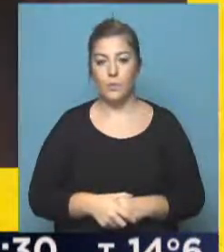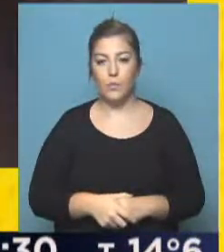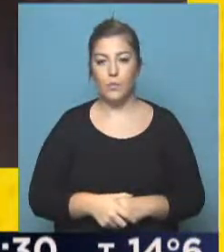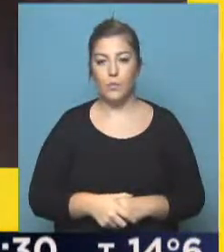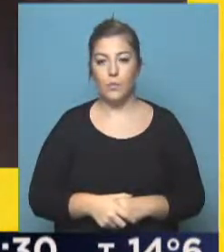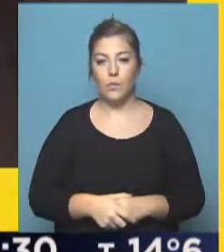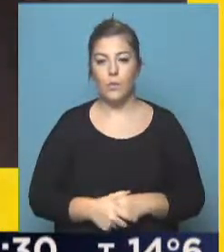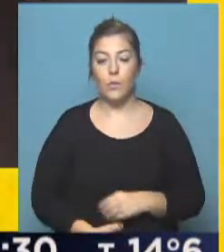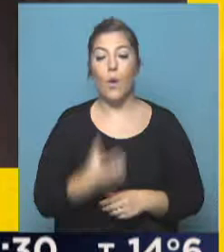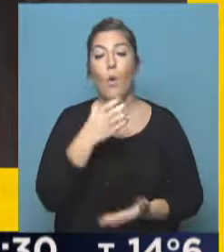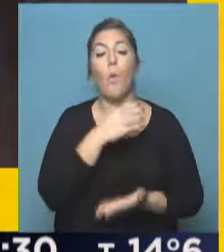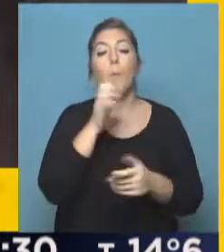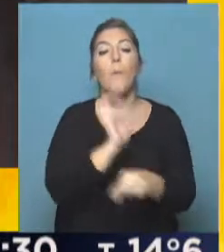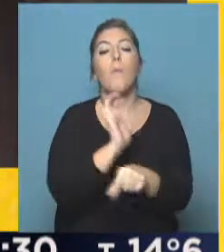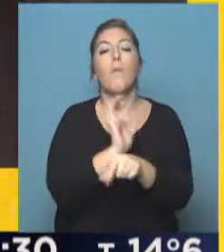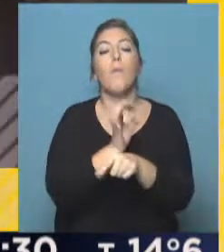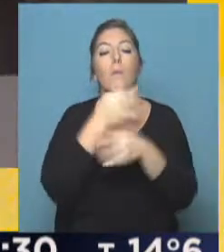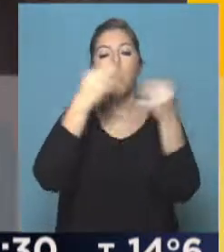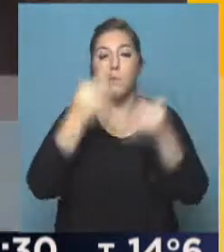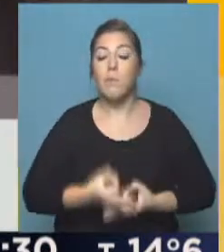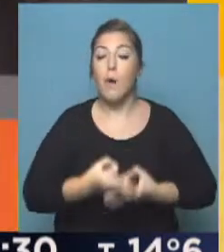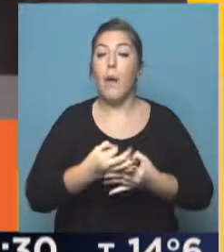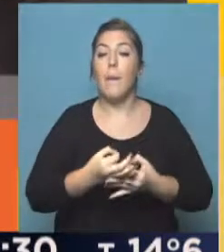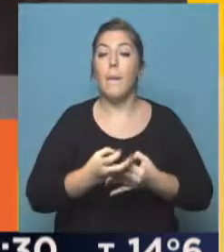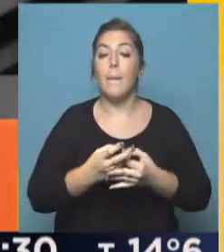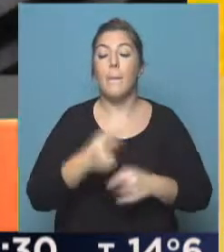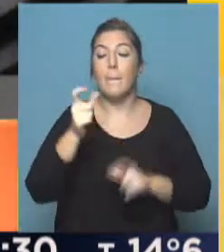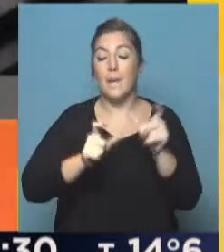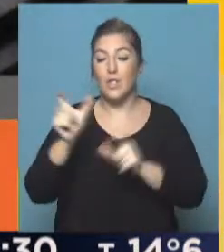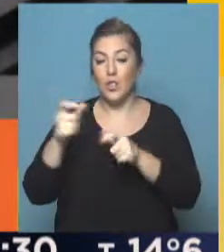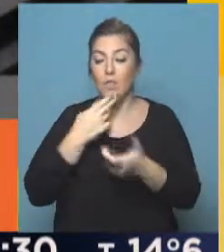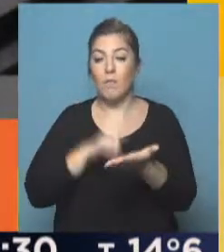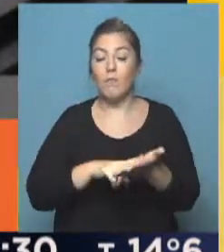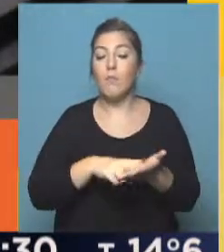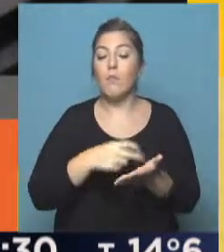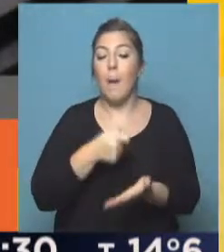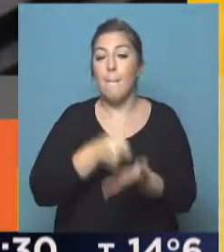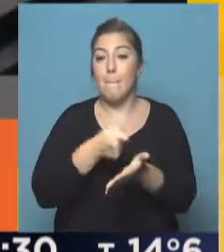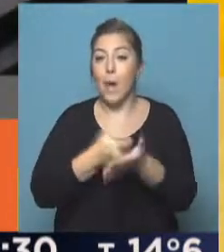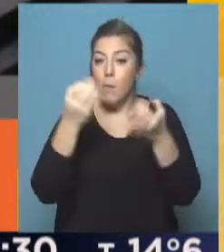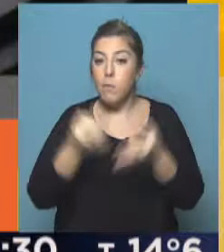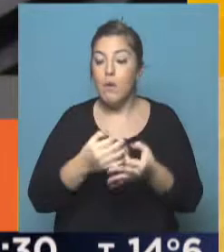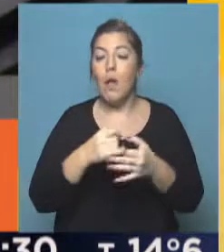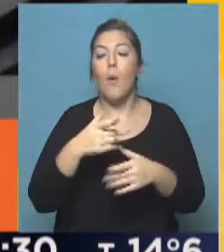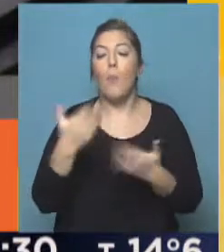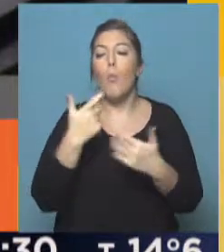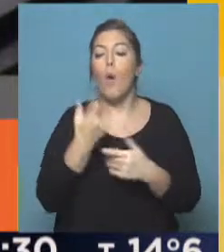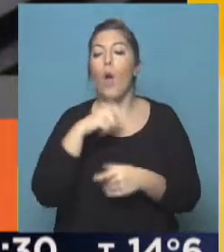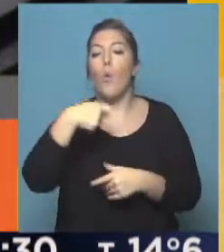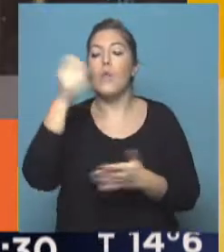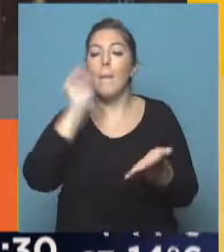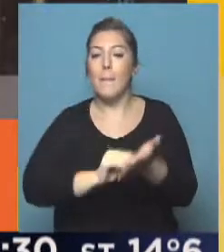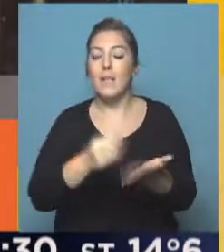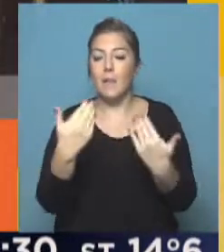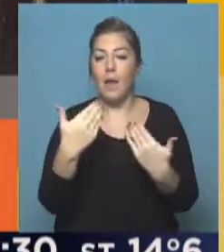Un premio para los cumplidores. Los contribuyentes con mejor calificación tendrán una cuota más para abonar saldos de bienes personales